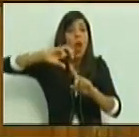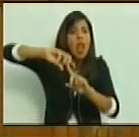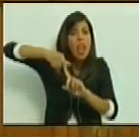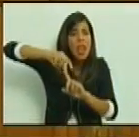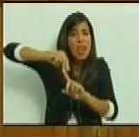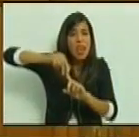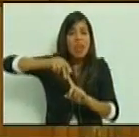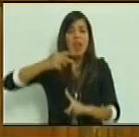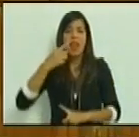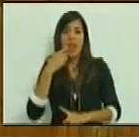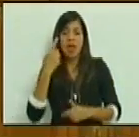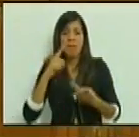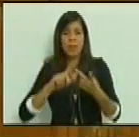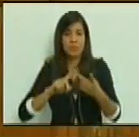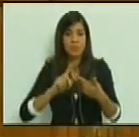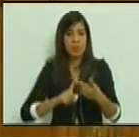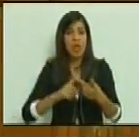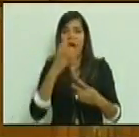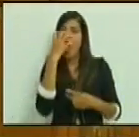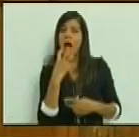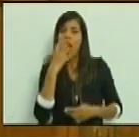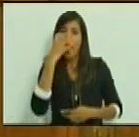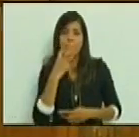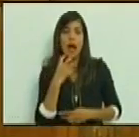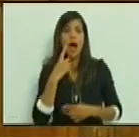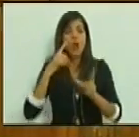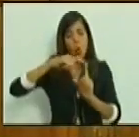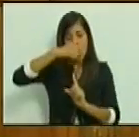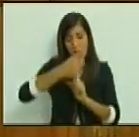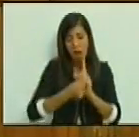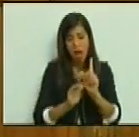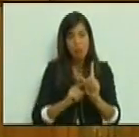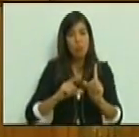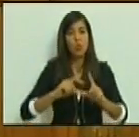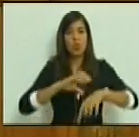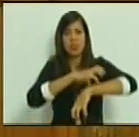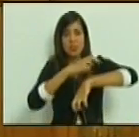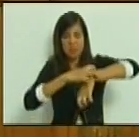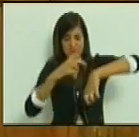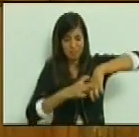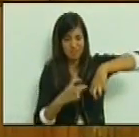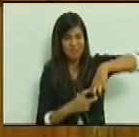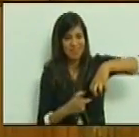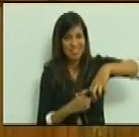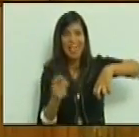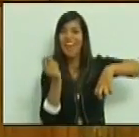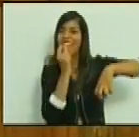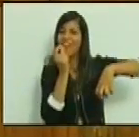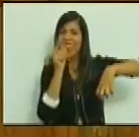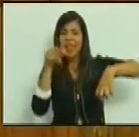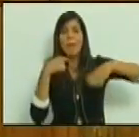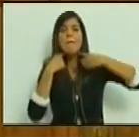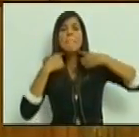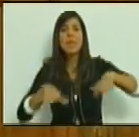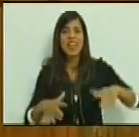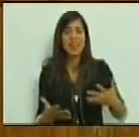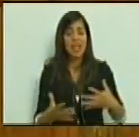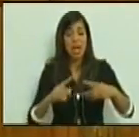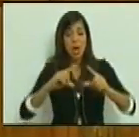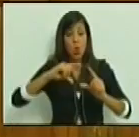mango, el cambur, la parchita, la guanábana, la lechosa, la sábila,